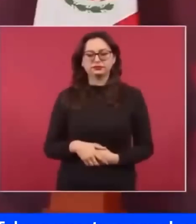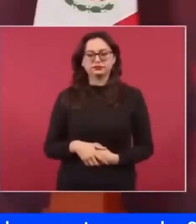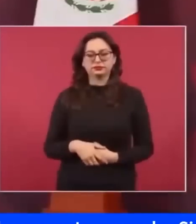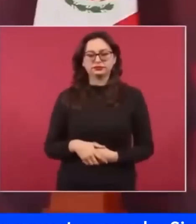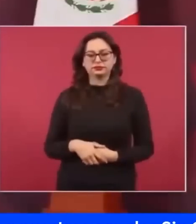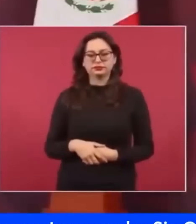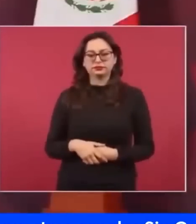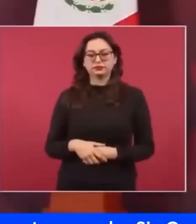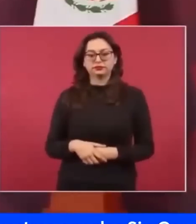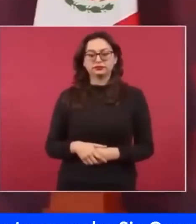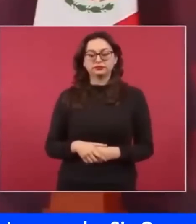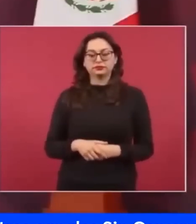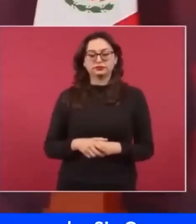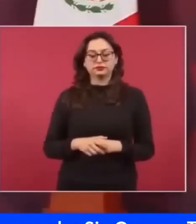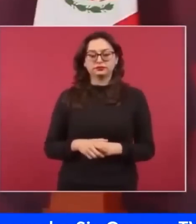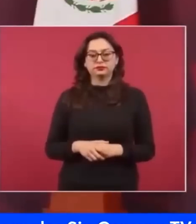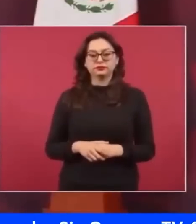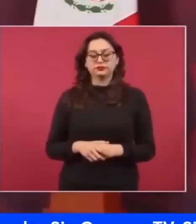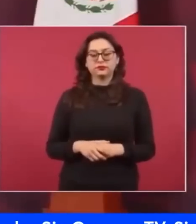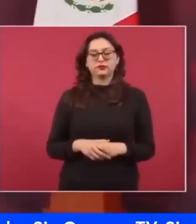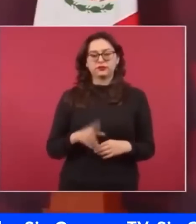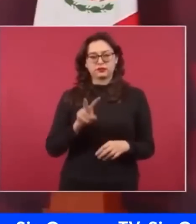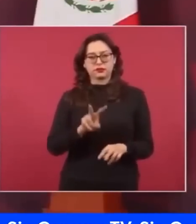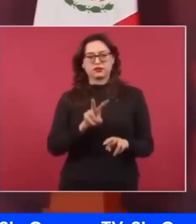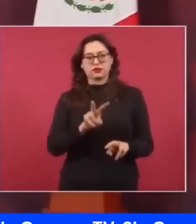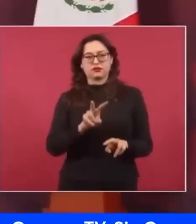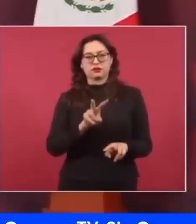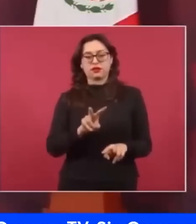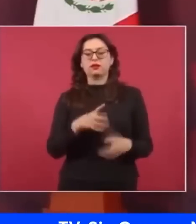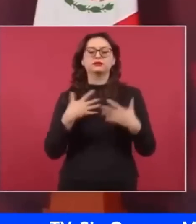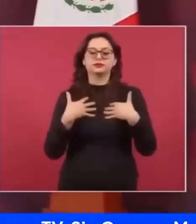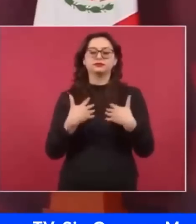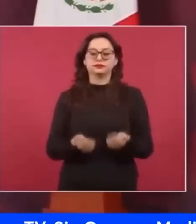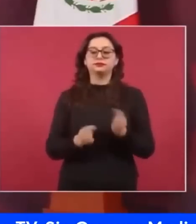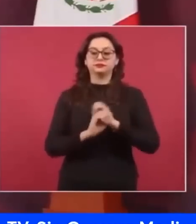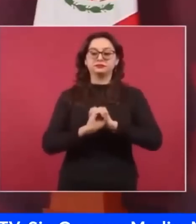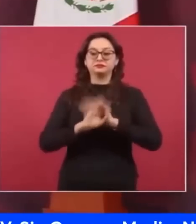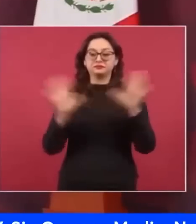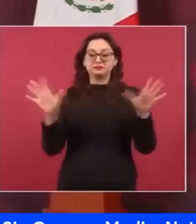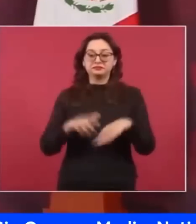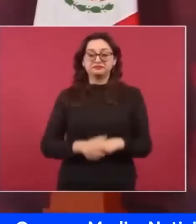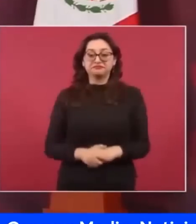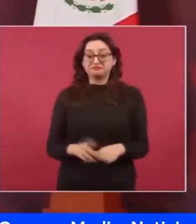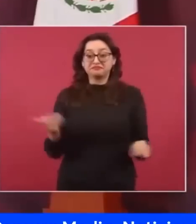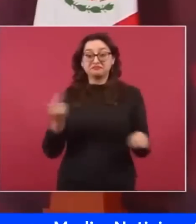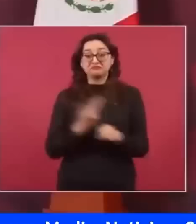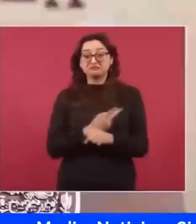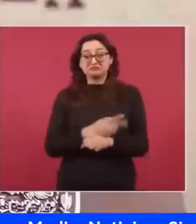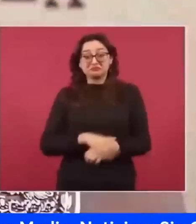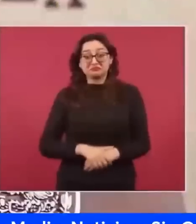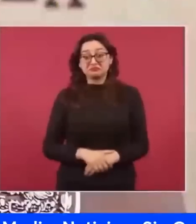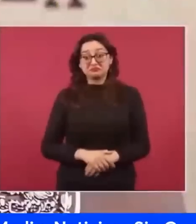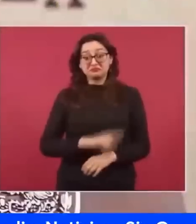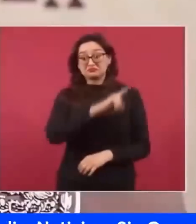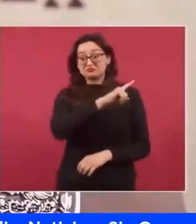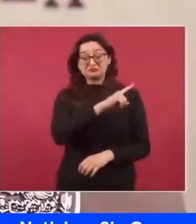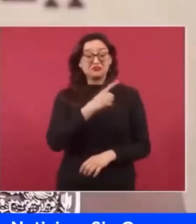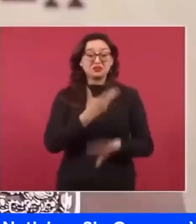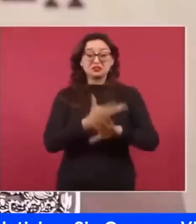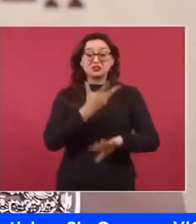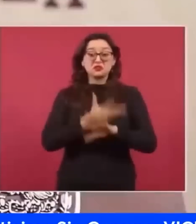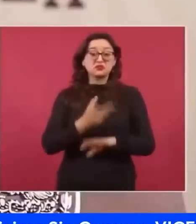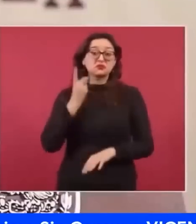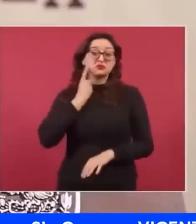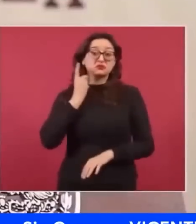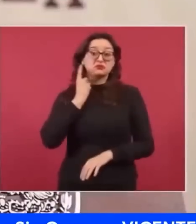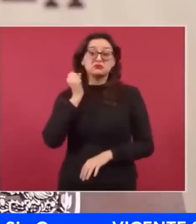porque eso aclara mucho. Y esto no lo vieron los legisladores que están ahora cuestionando a